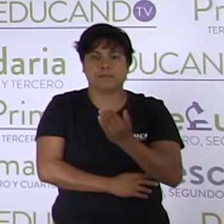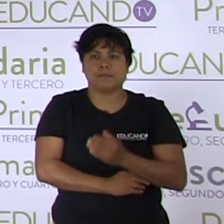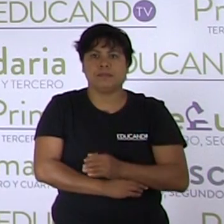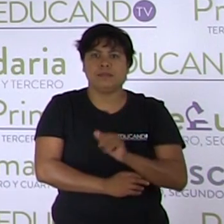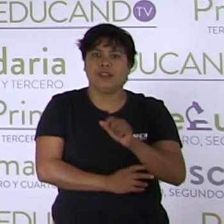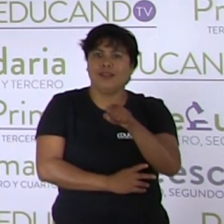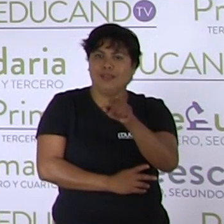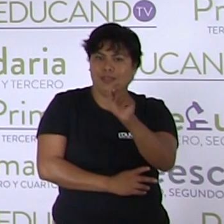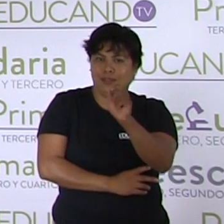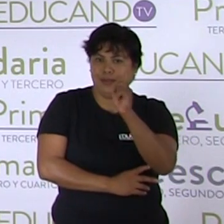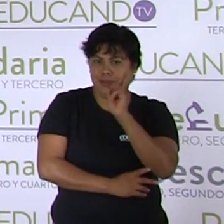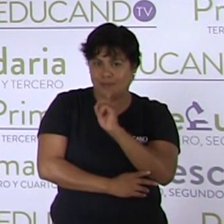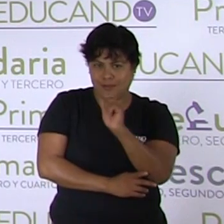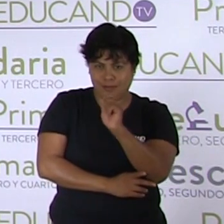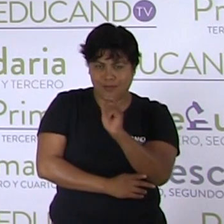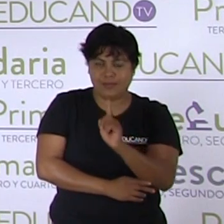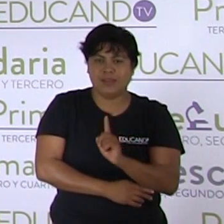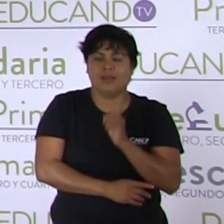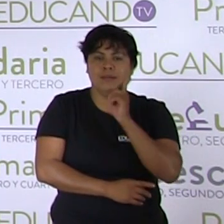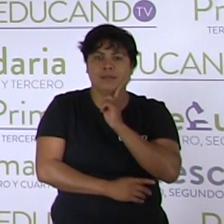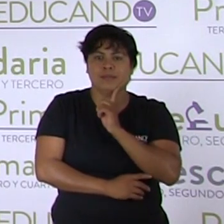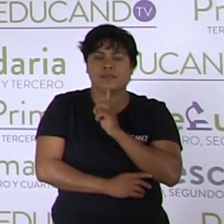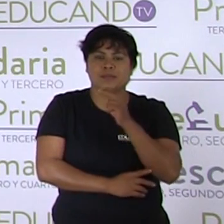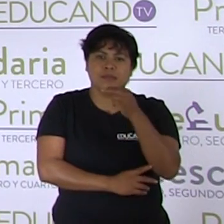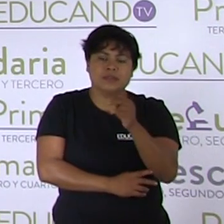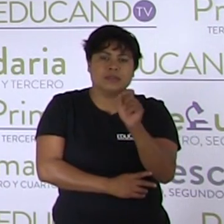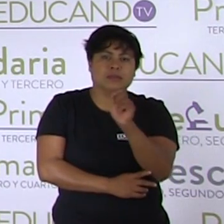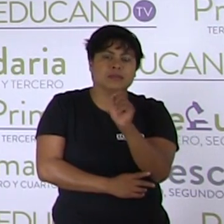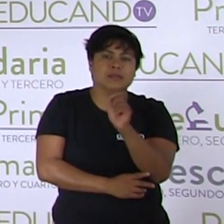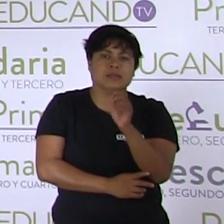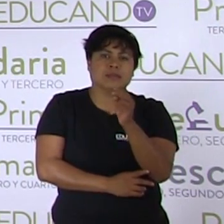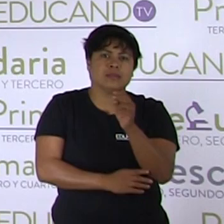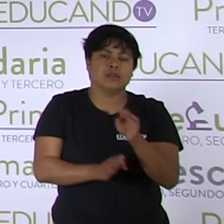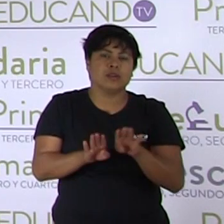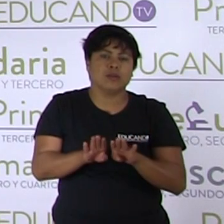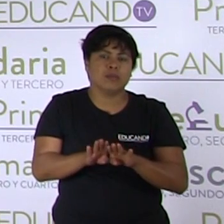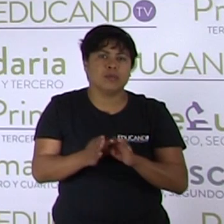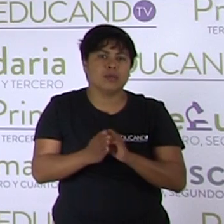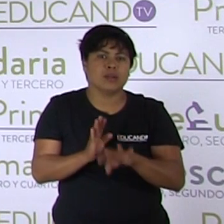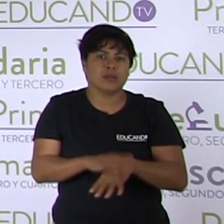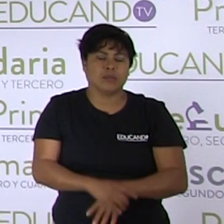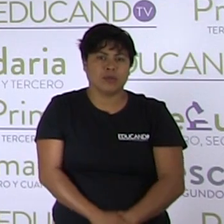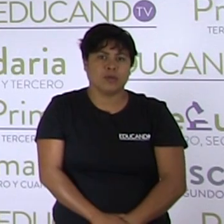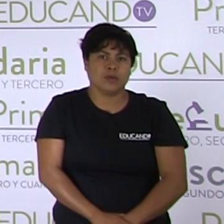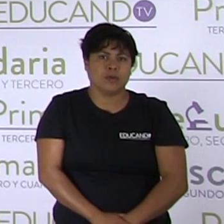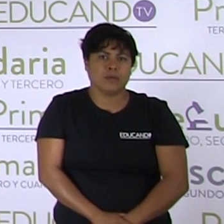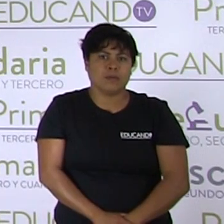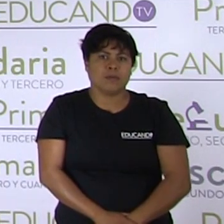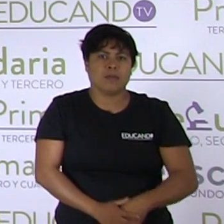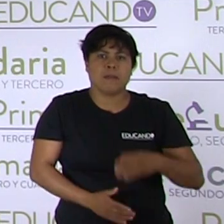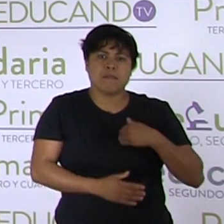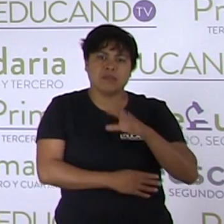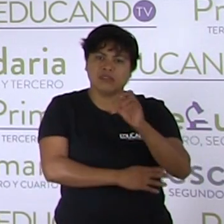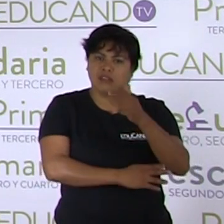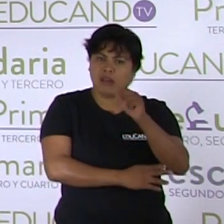a tu novia te refieres como mi